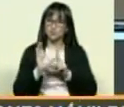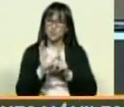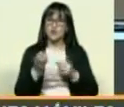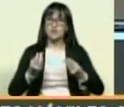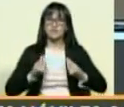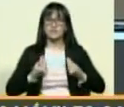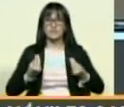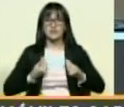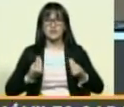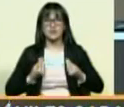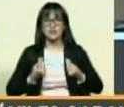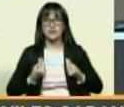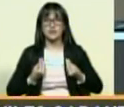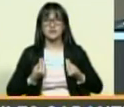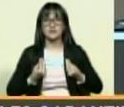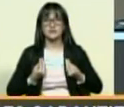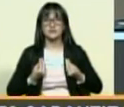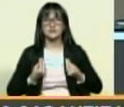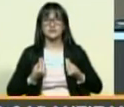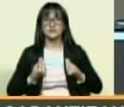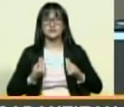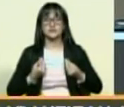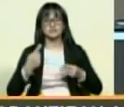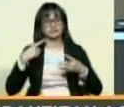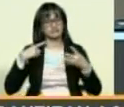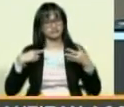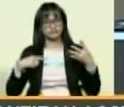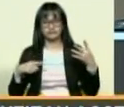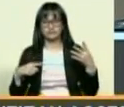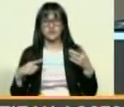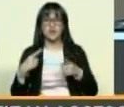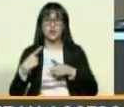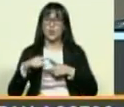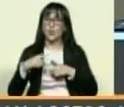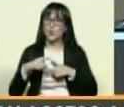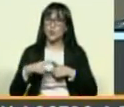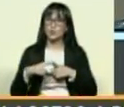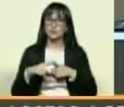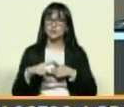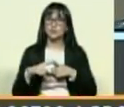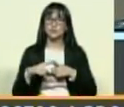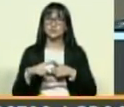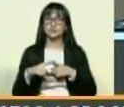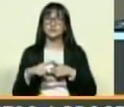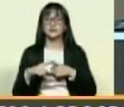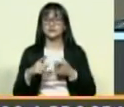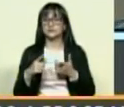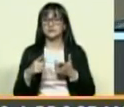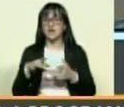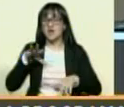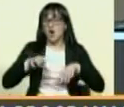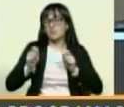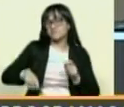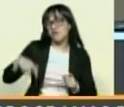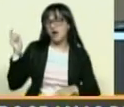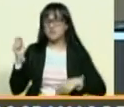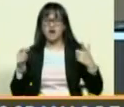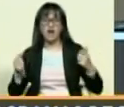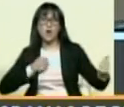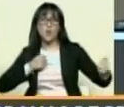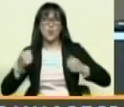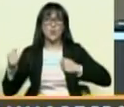misma, y los excesos de otros, de otras sociedades extremadamente consumistas, derrochadores,